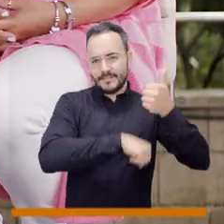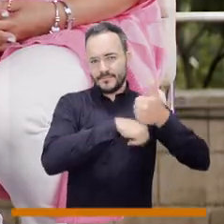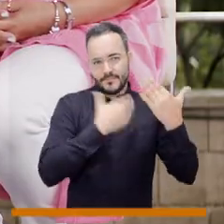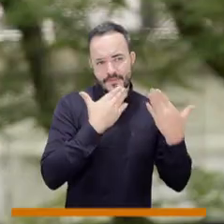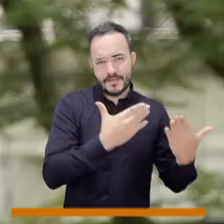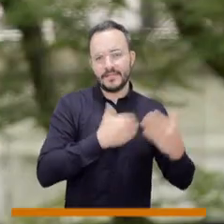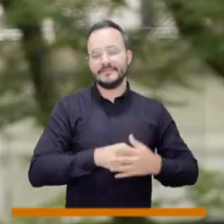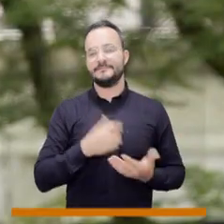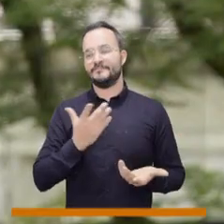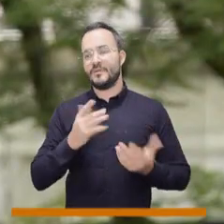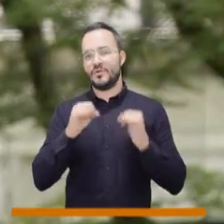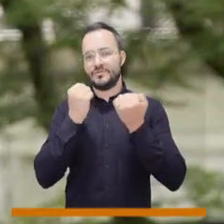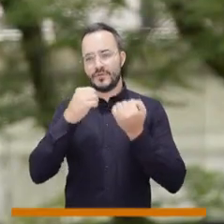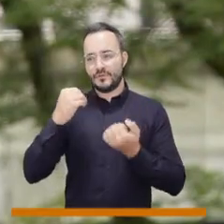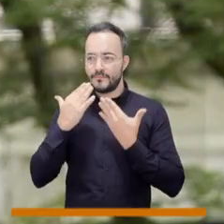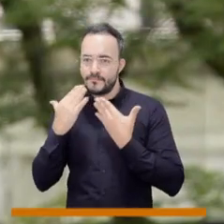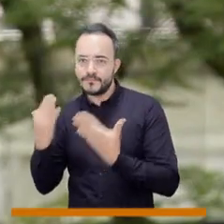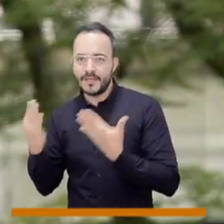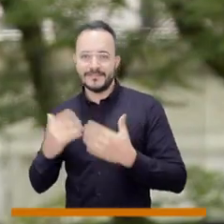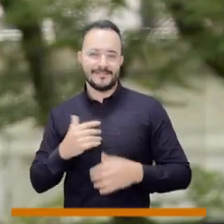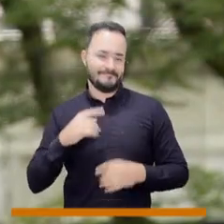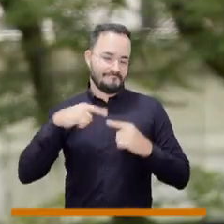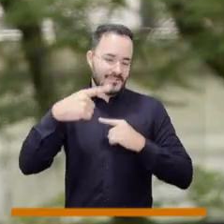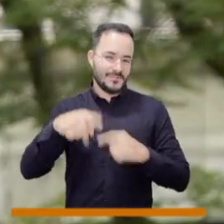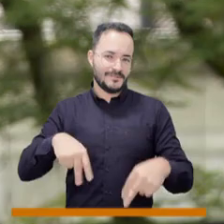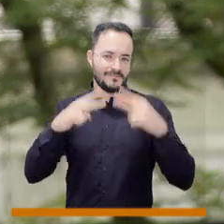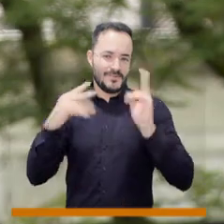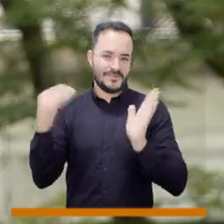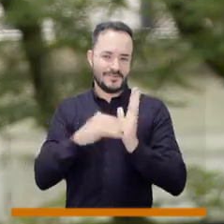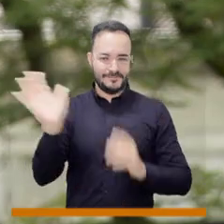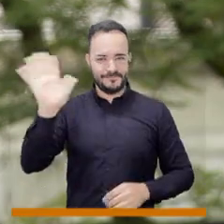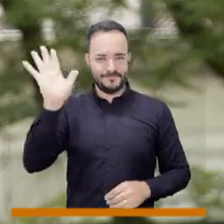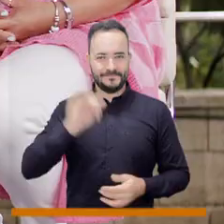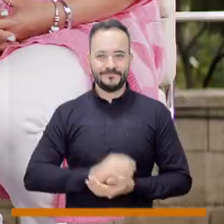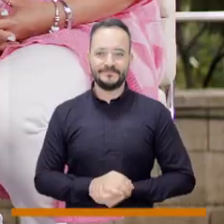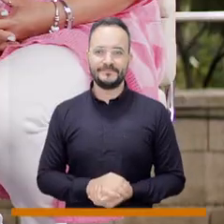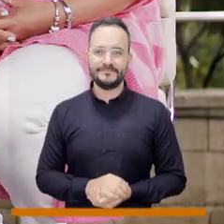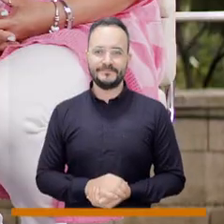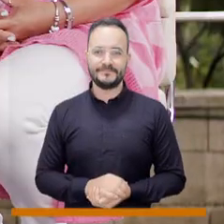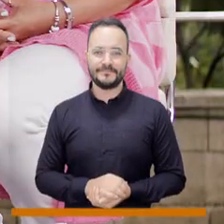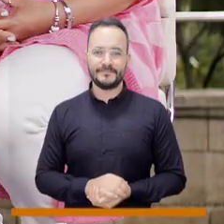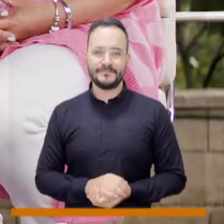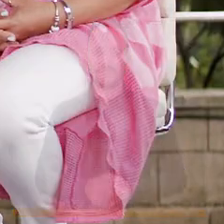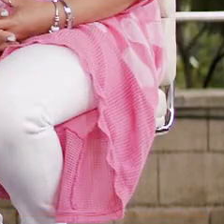de Telemedellín, nuestro director y el Consejo de la Ciudad, gracias. Y nosotros nos vemos en una próxima.